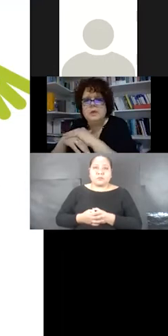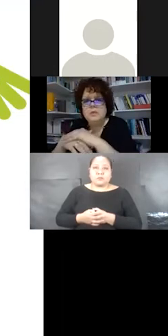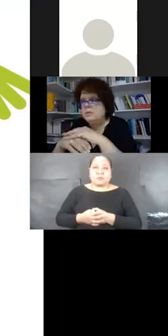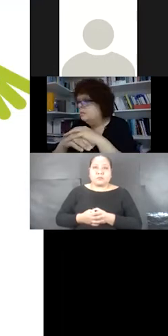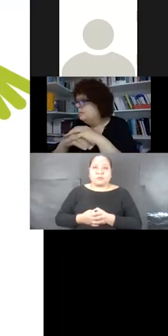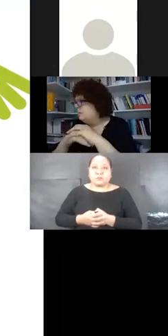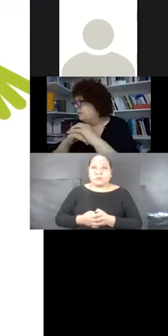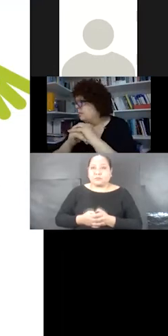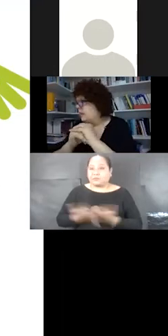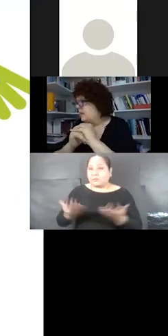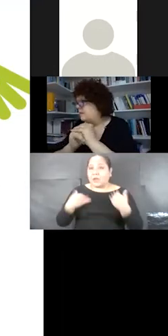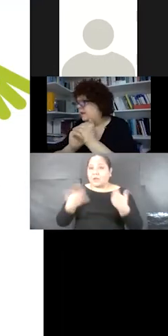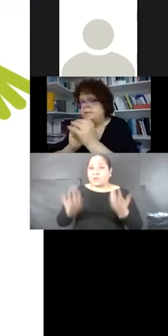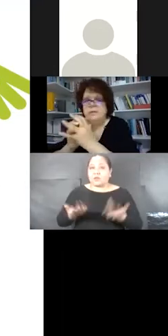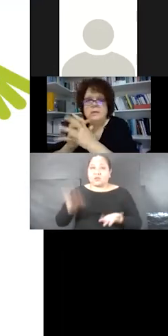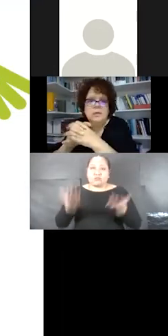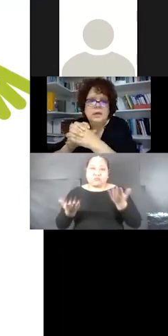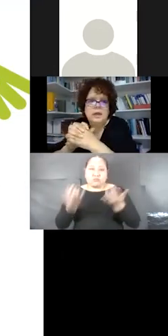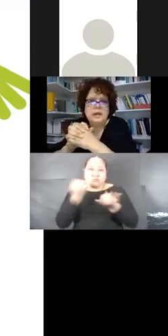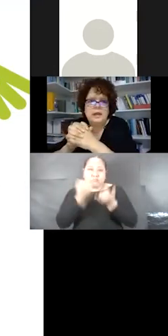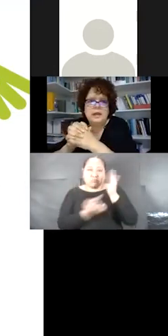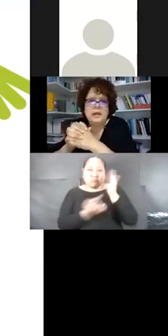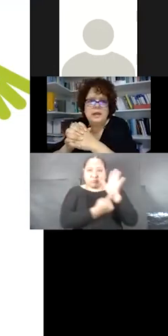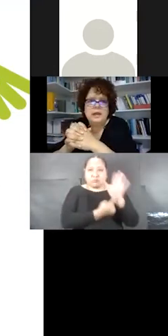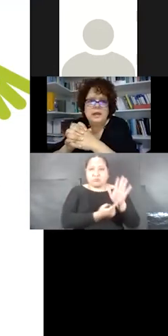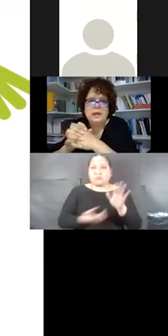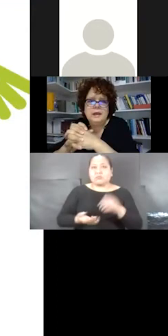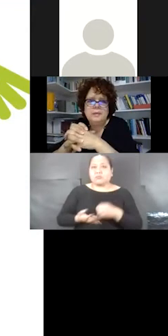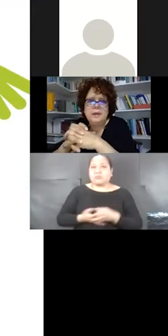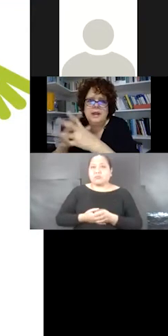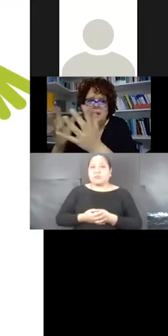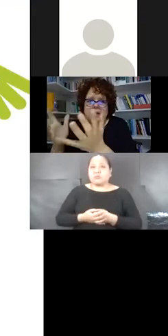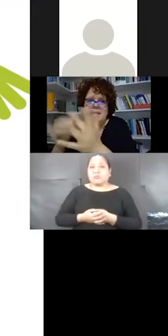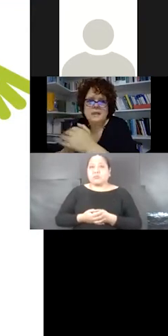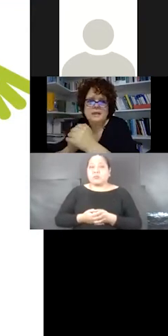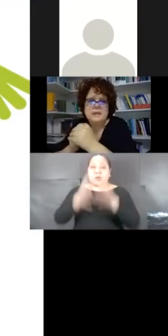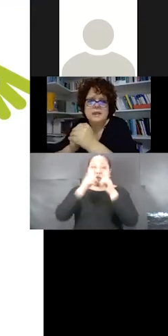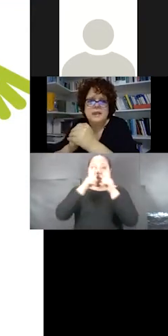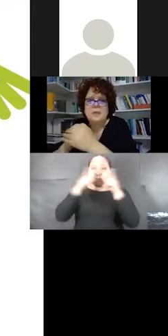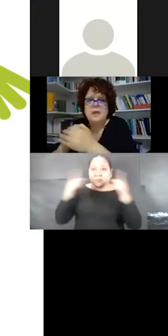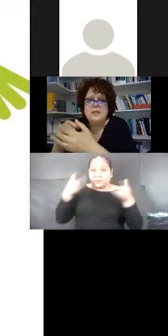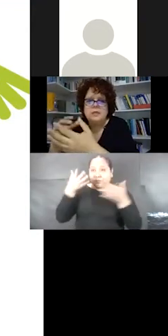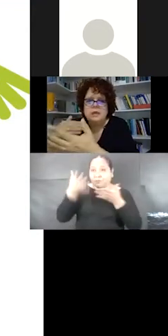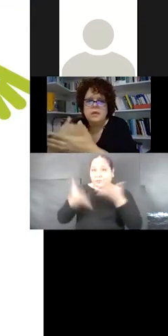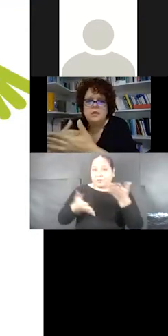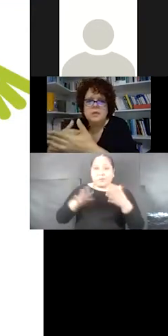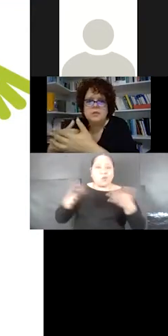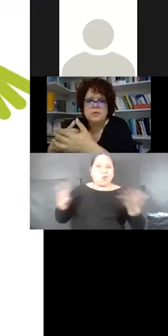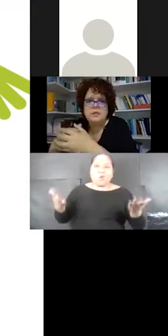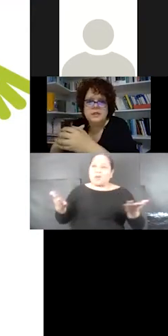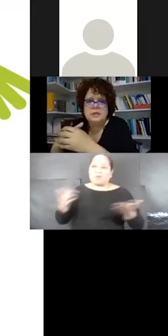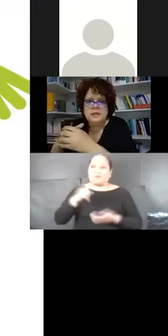tenemos como un balance, ¿no? Que para la lengua de señas no existe un